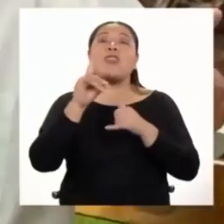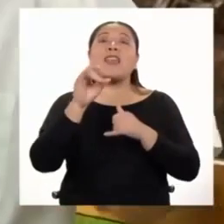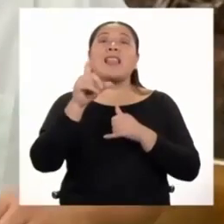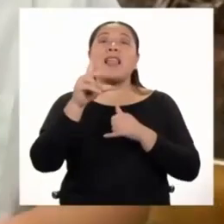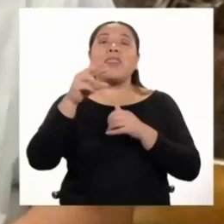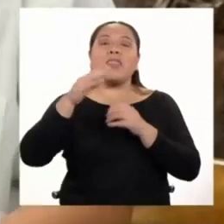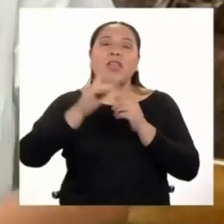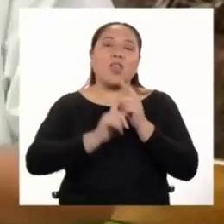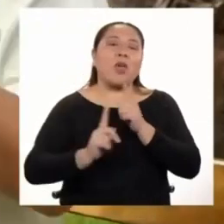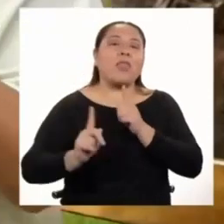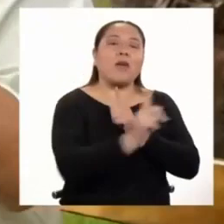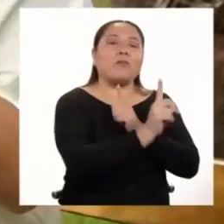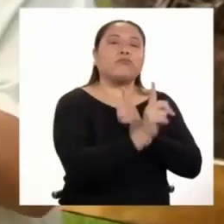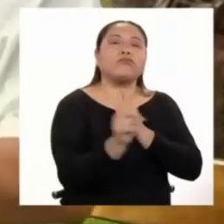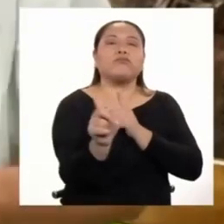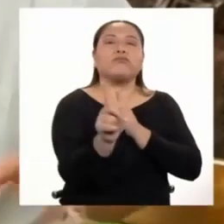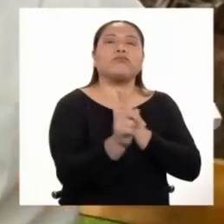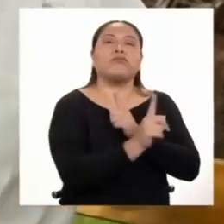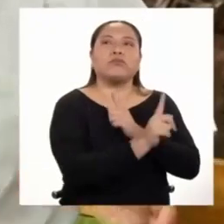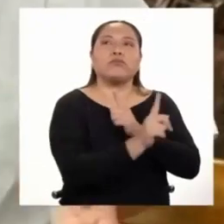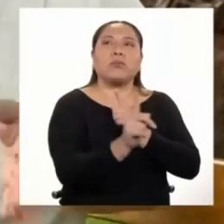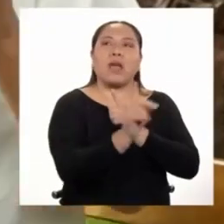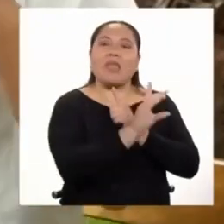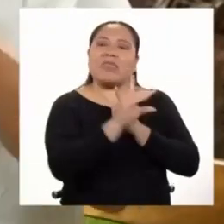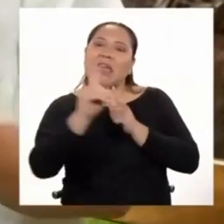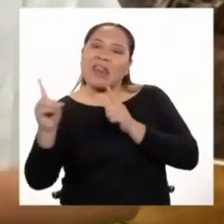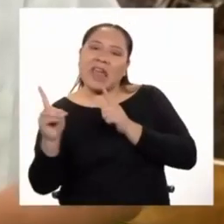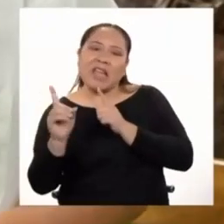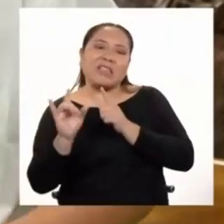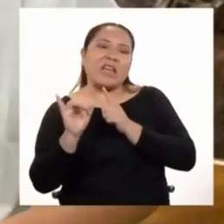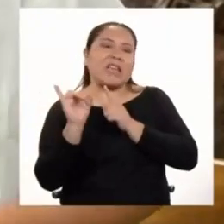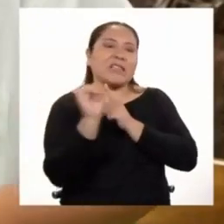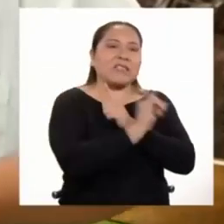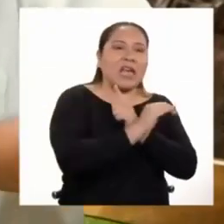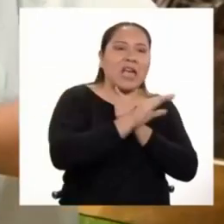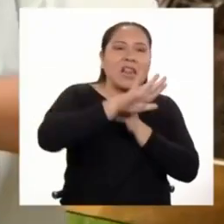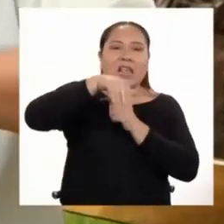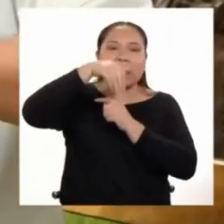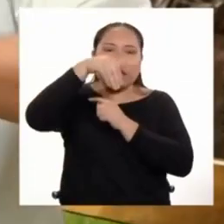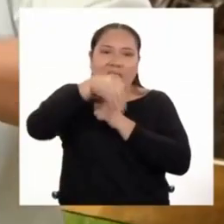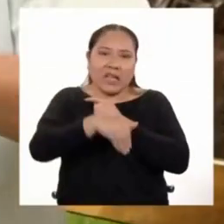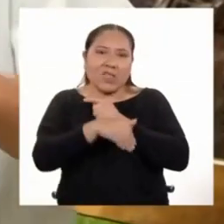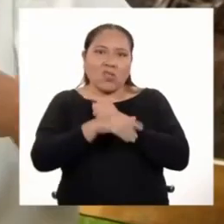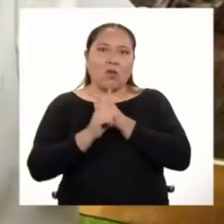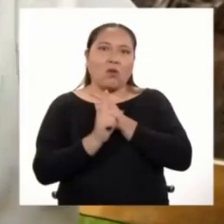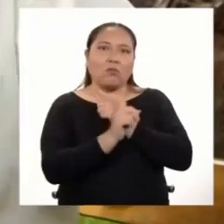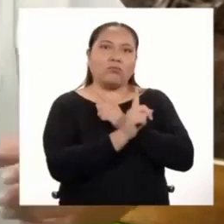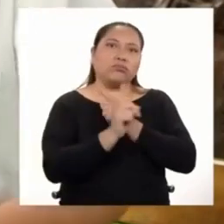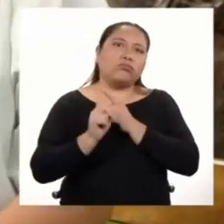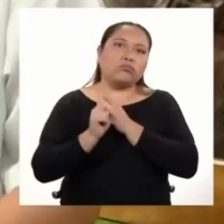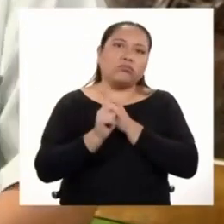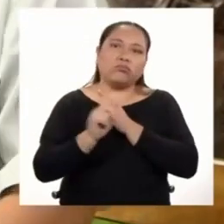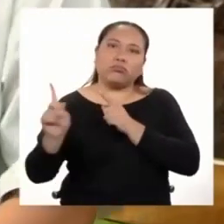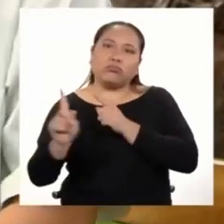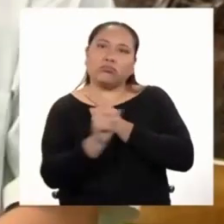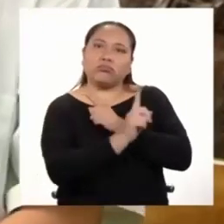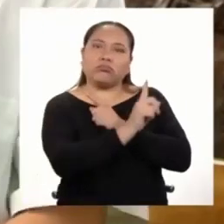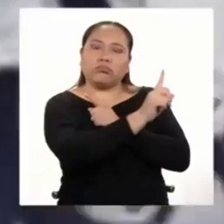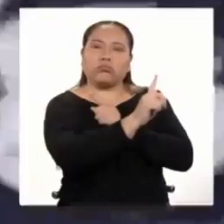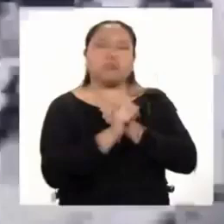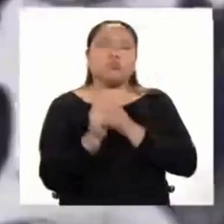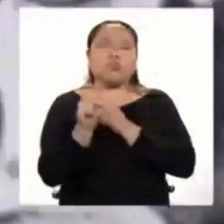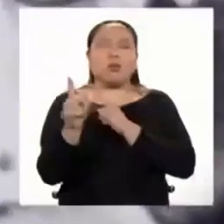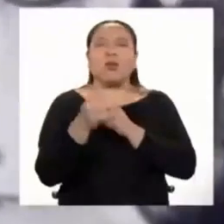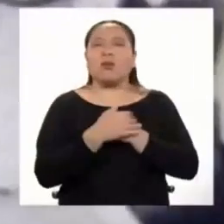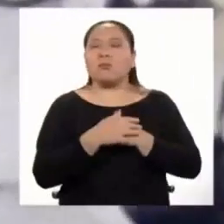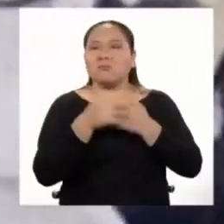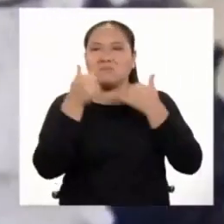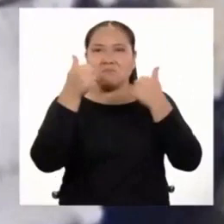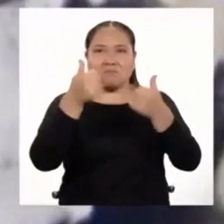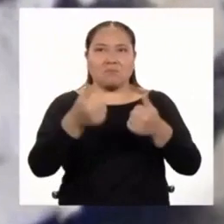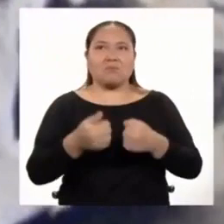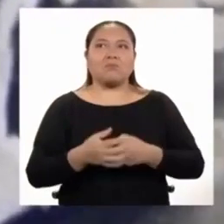en todos los frentes de ataque, jugaba por derecha, jugaba por izquierda, jugaba de centro delantero, se consagró con el Independiente de Avellaneda.